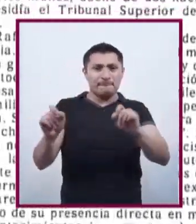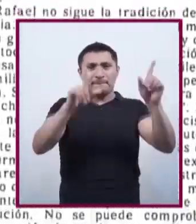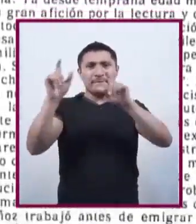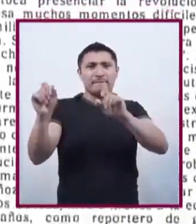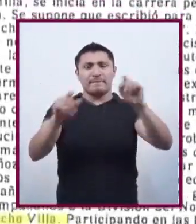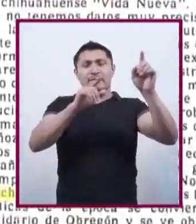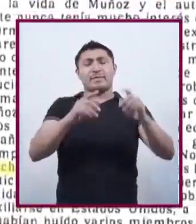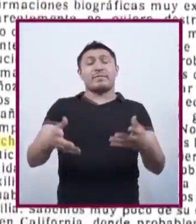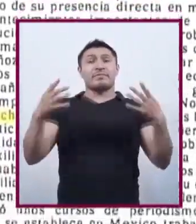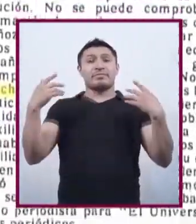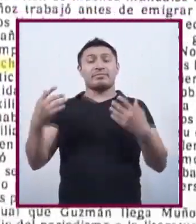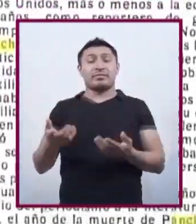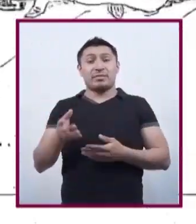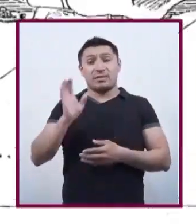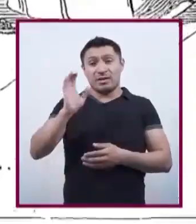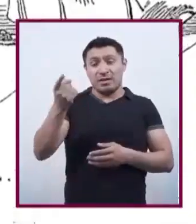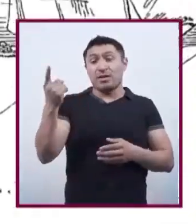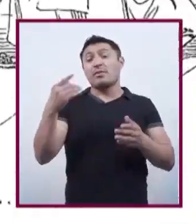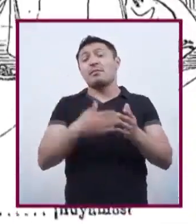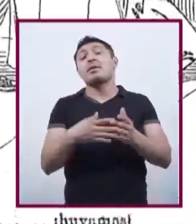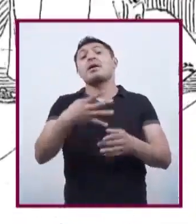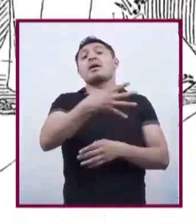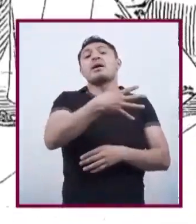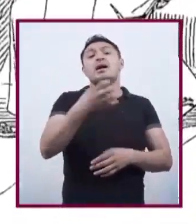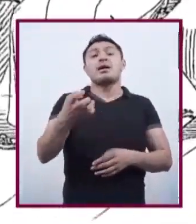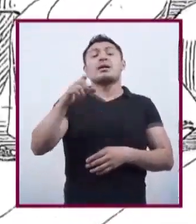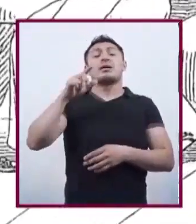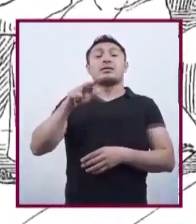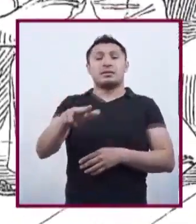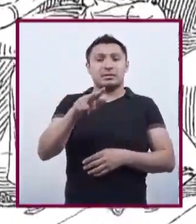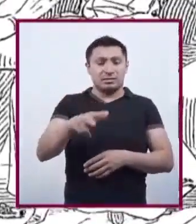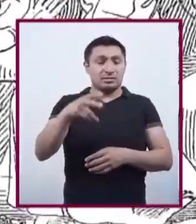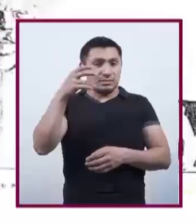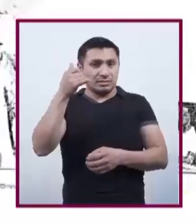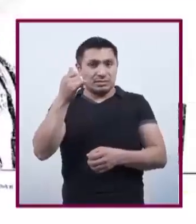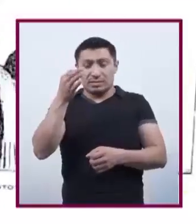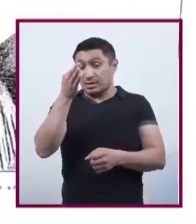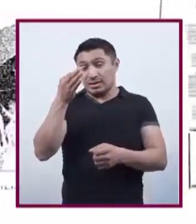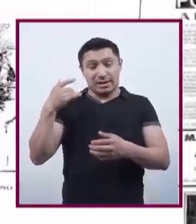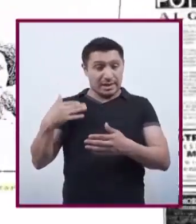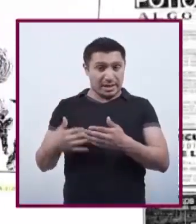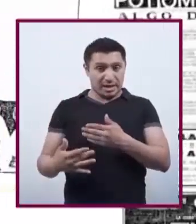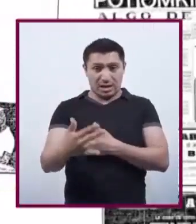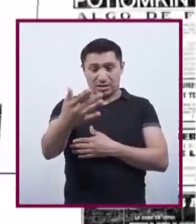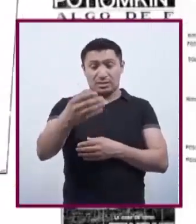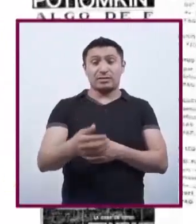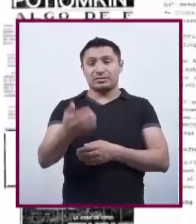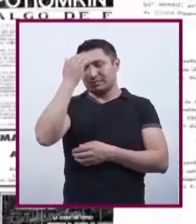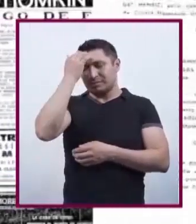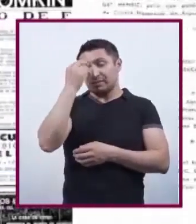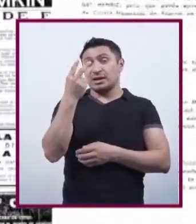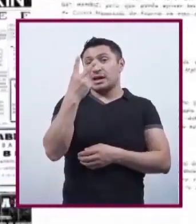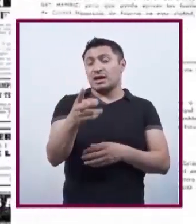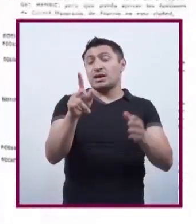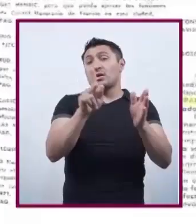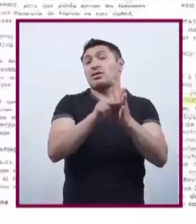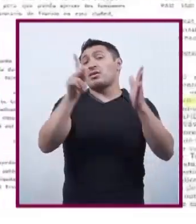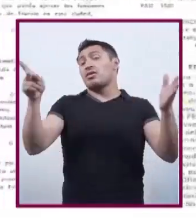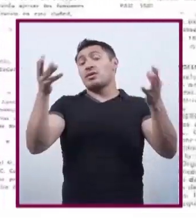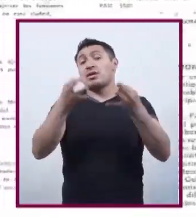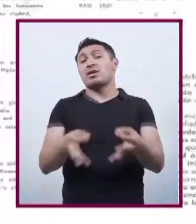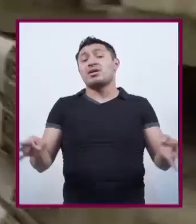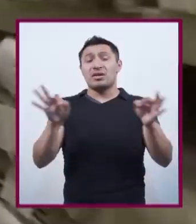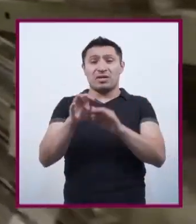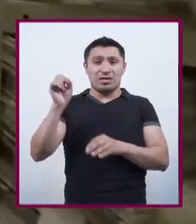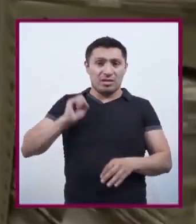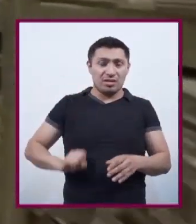todas aquellas publicaciones periódicas que vieron la luz a partir de 1918 y lo que llevamos de este siglo.